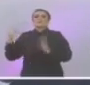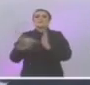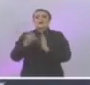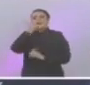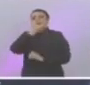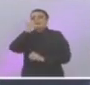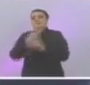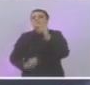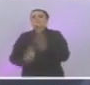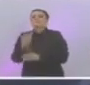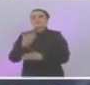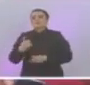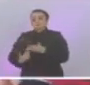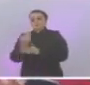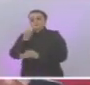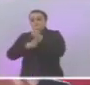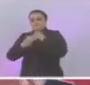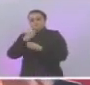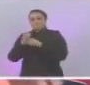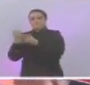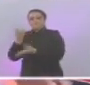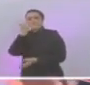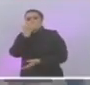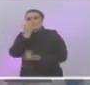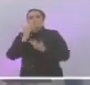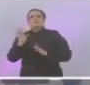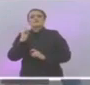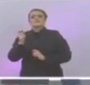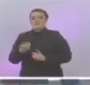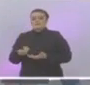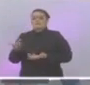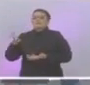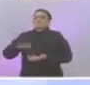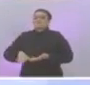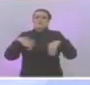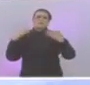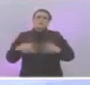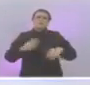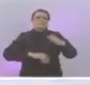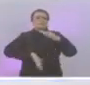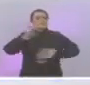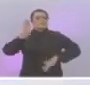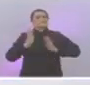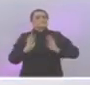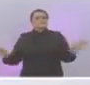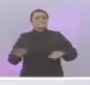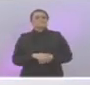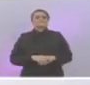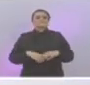alumnos cuentan con desayunos escolares. Esto es un avance sin precedente en esta materia.